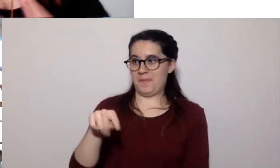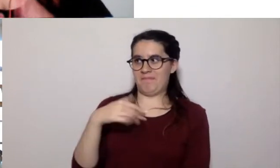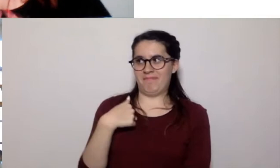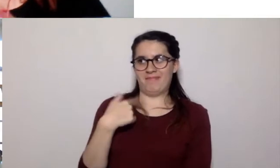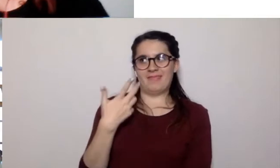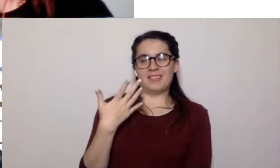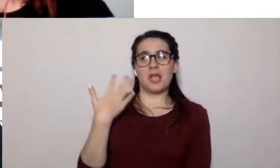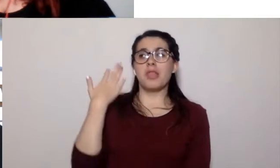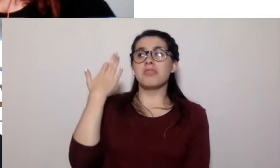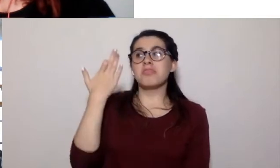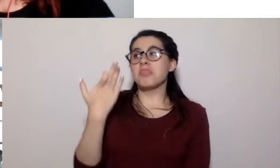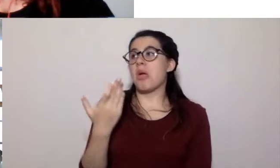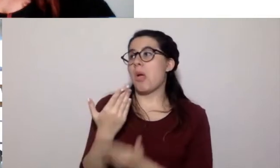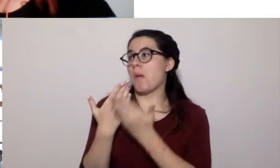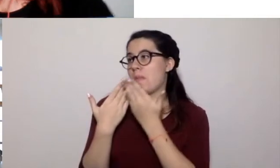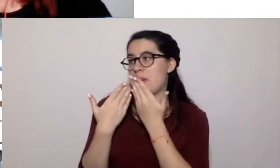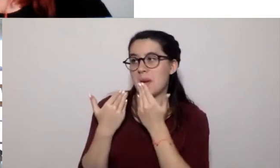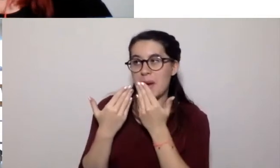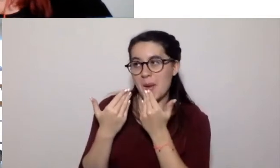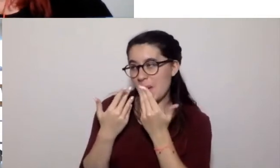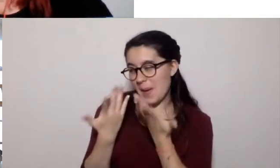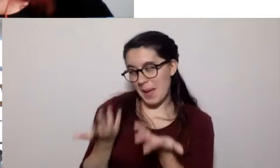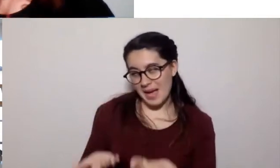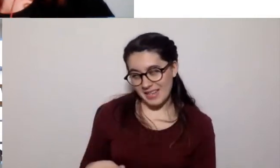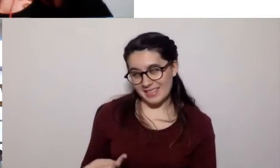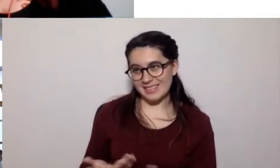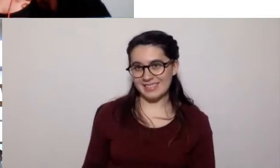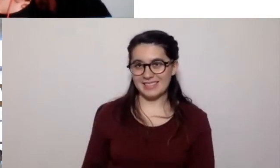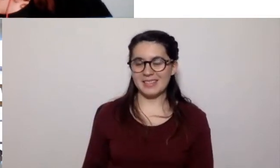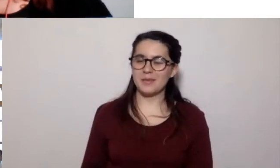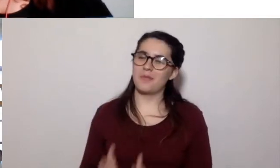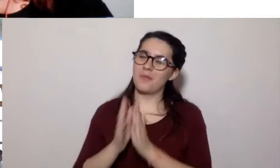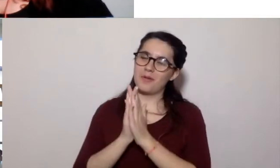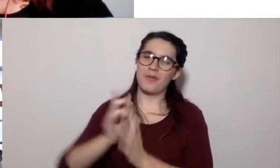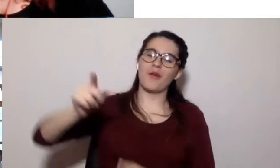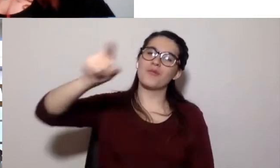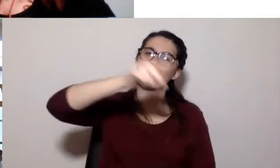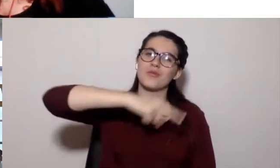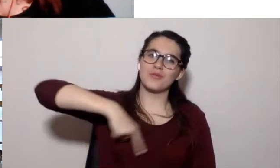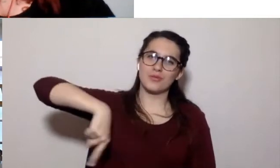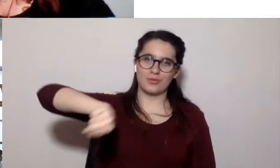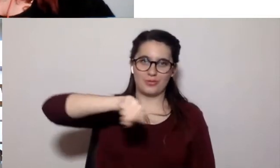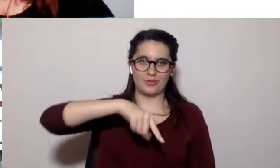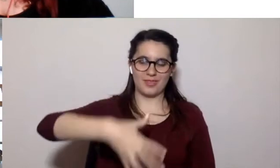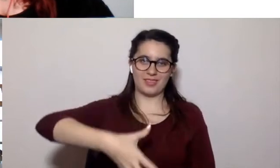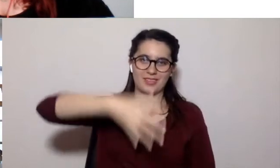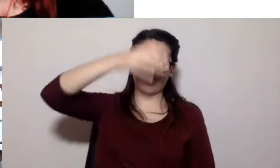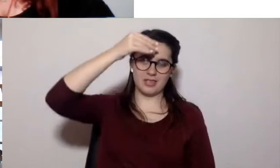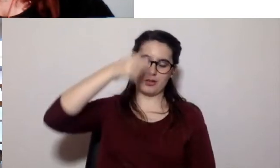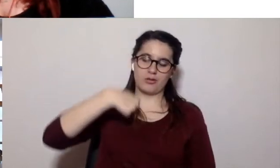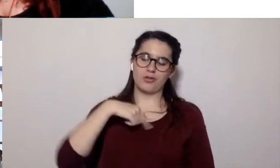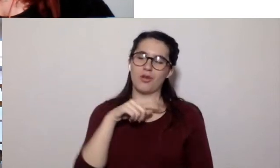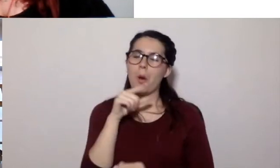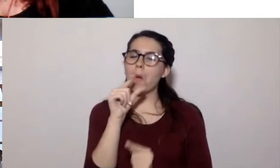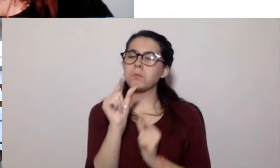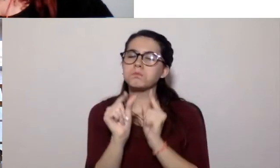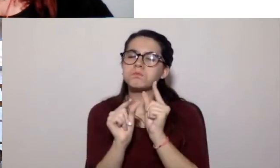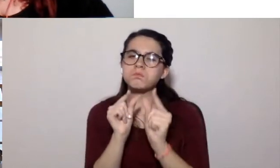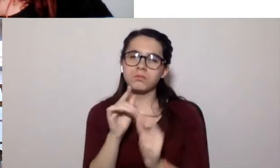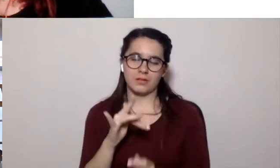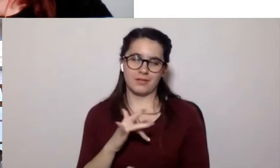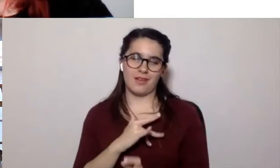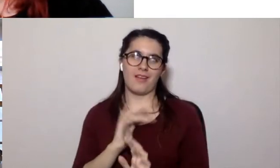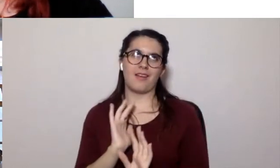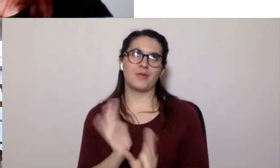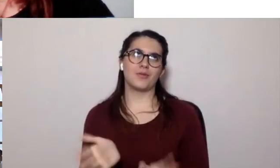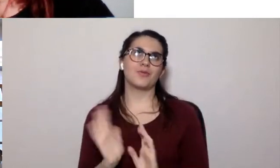el tiempo, pero bueno, Sí. que lo hagan y sí, he aprendido algunas que otras y ustedes saben que en mi corazón siempre está